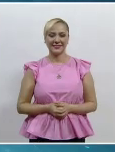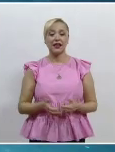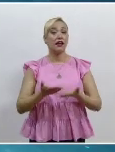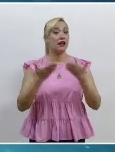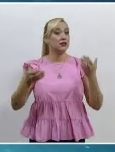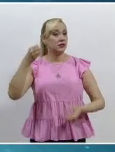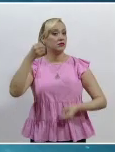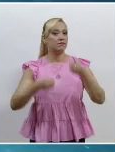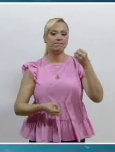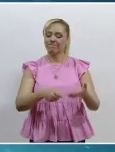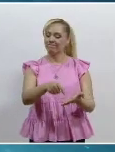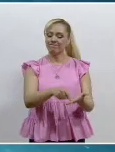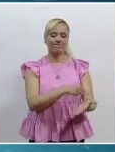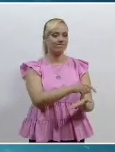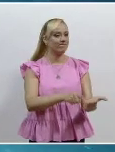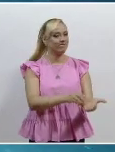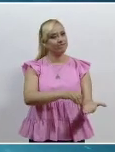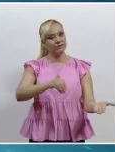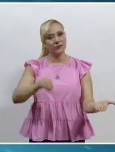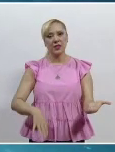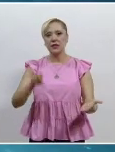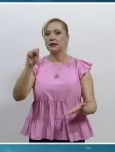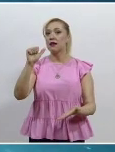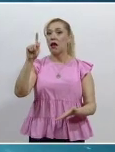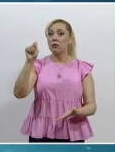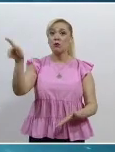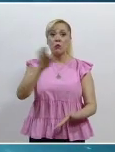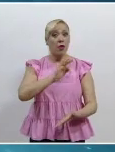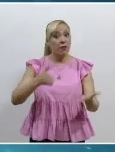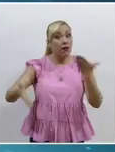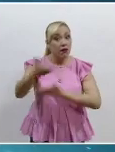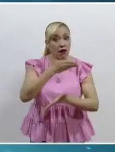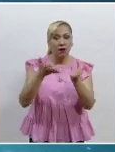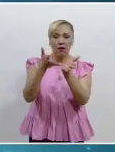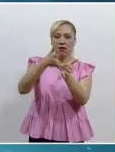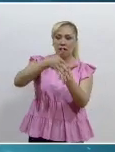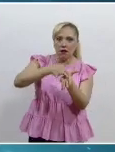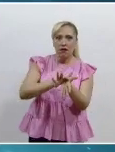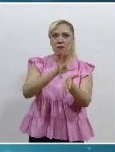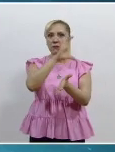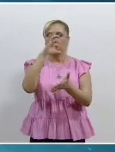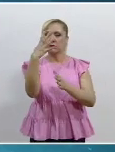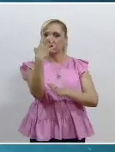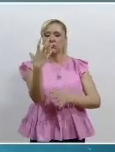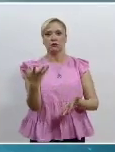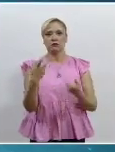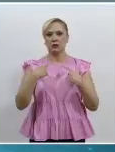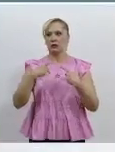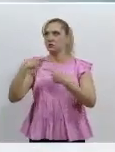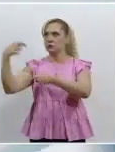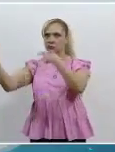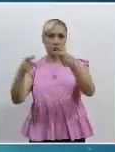La Corte invalidó disposición que permitía al SAT compartir datos biométricos de contribuyentes a terceros.